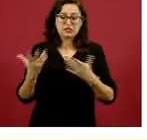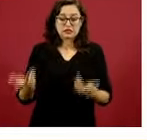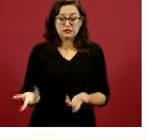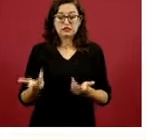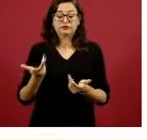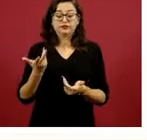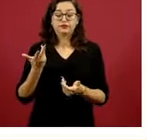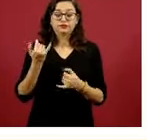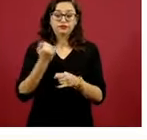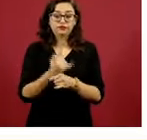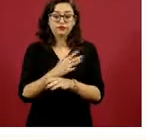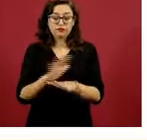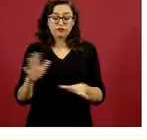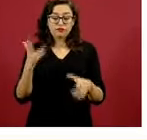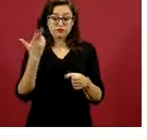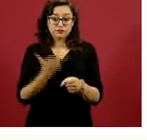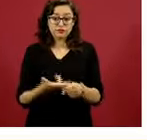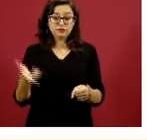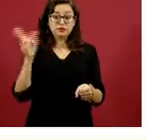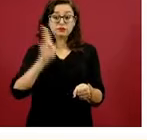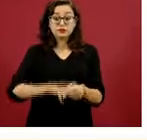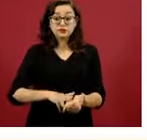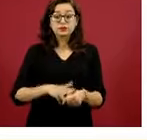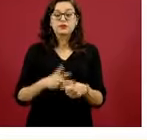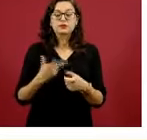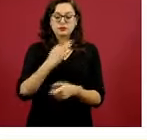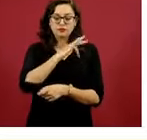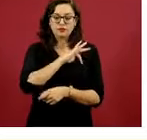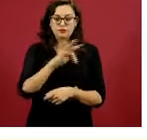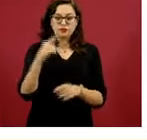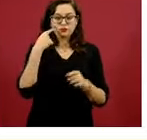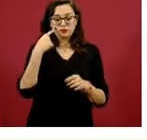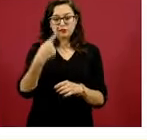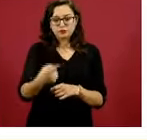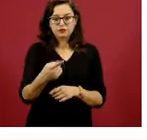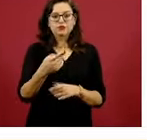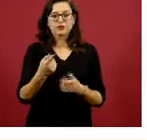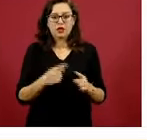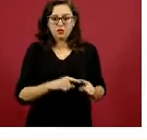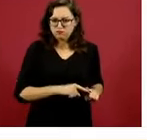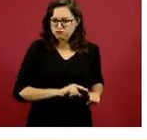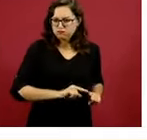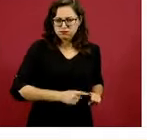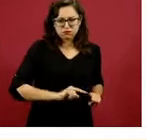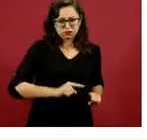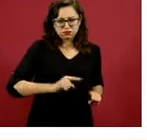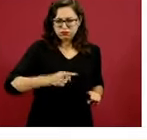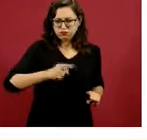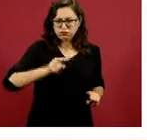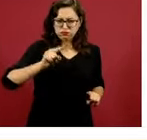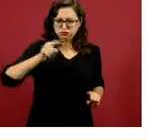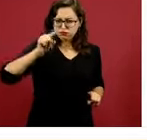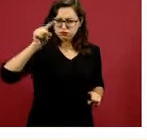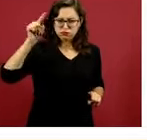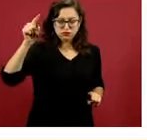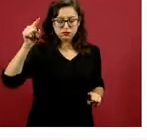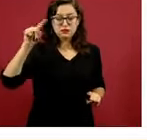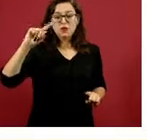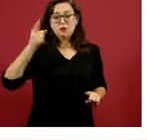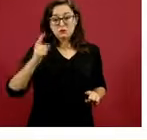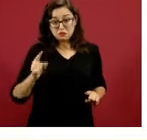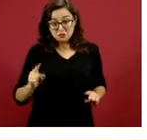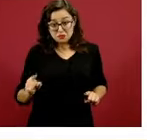como lo presenté en las primeras gráficas. Aquí se ve un ascenso que también tuvo en las últimas